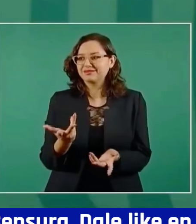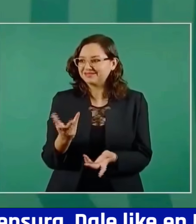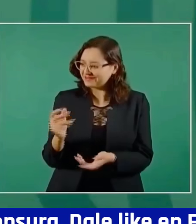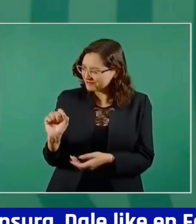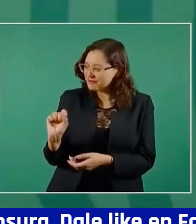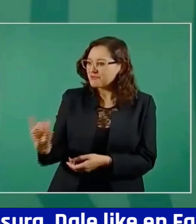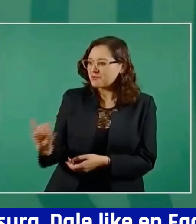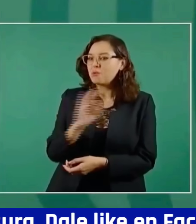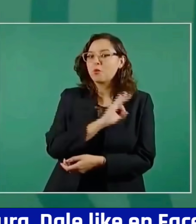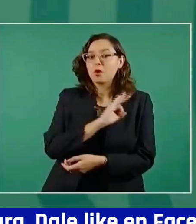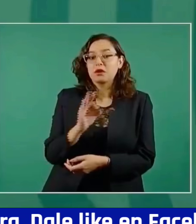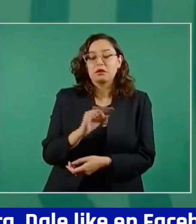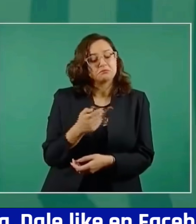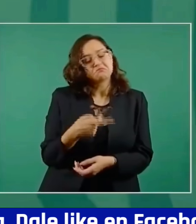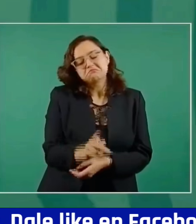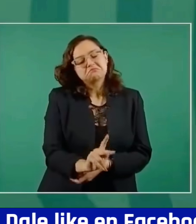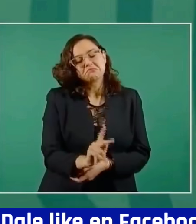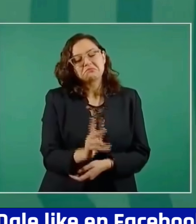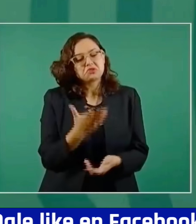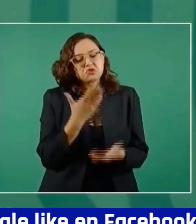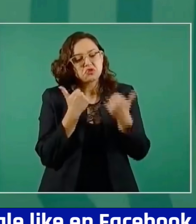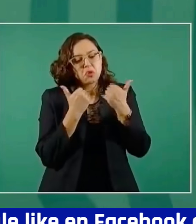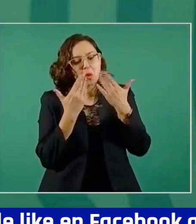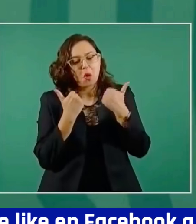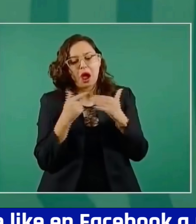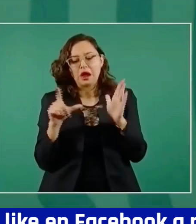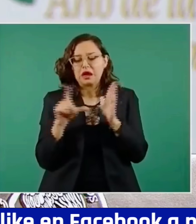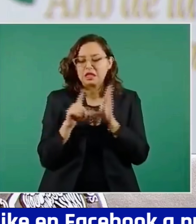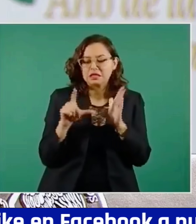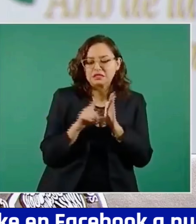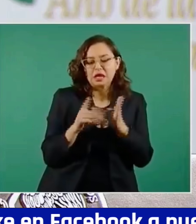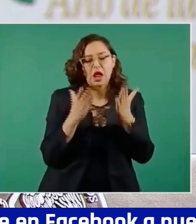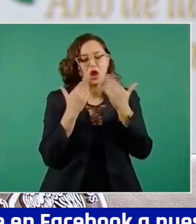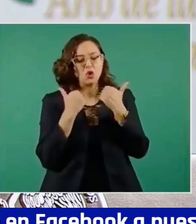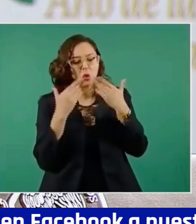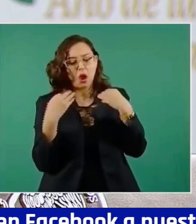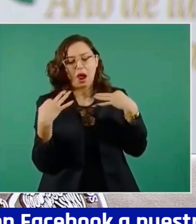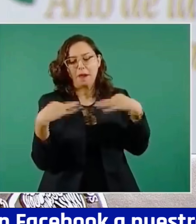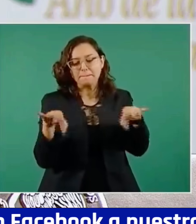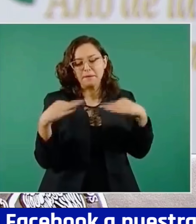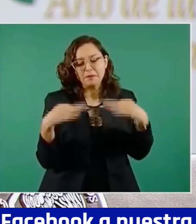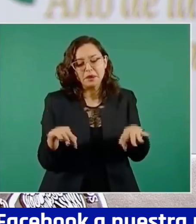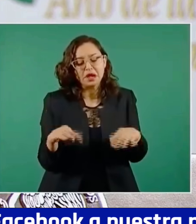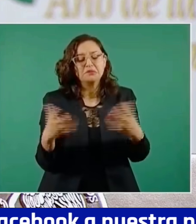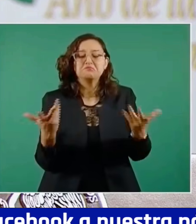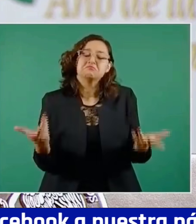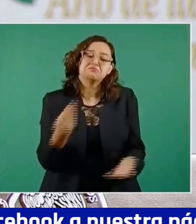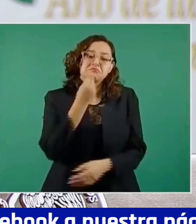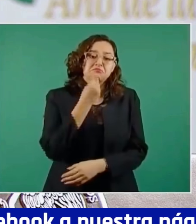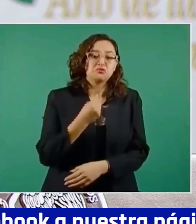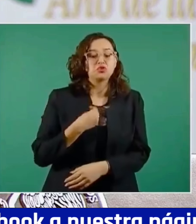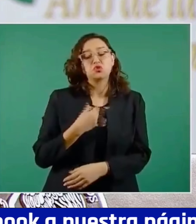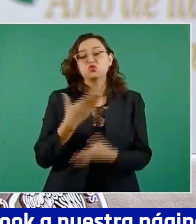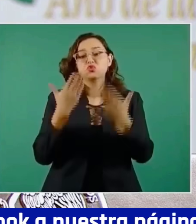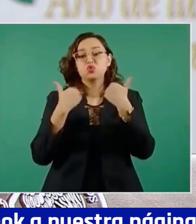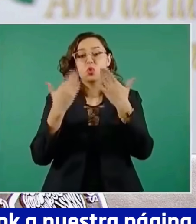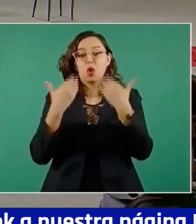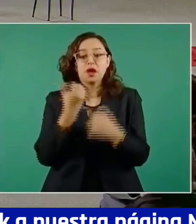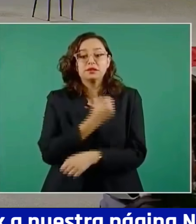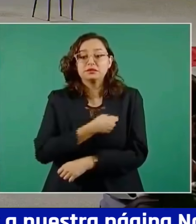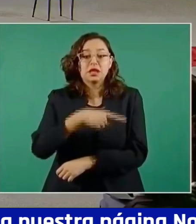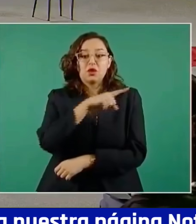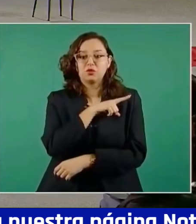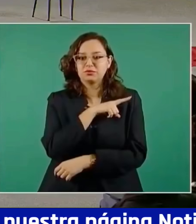contar con una credencial o un seguro por escrito, respondieron que no tenían acceso a servicio de salud. El